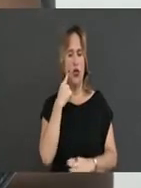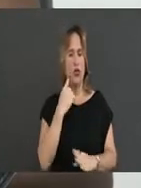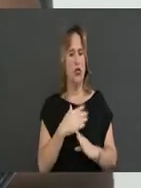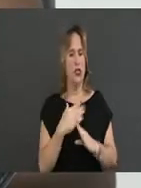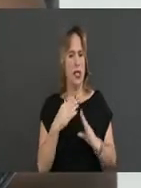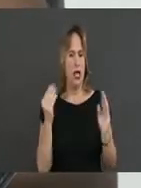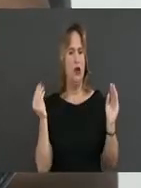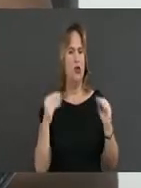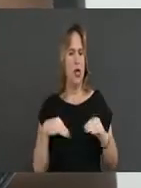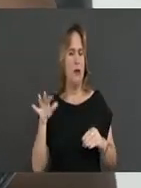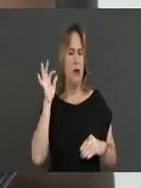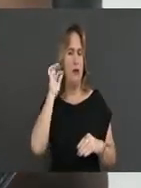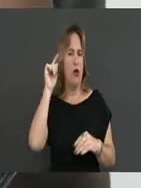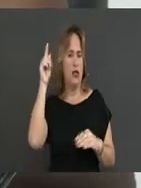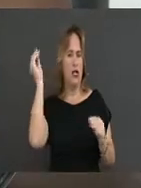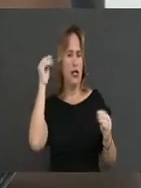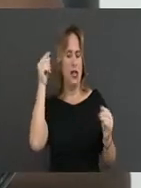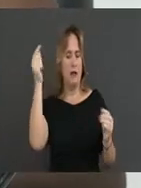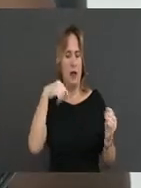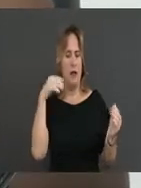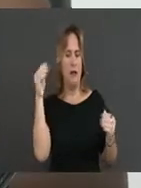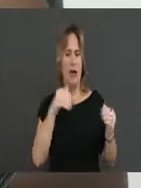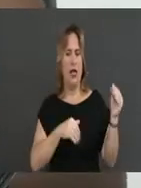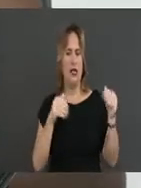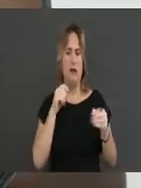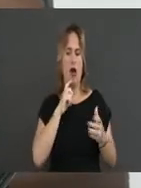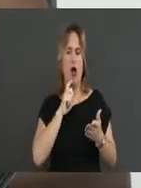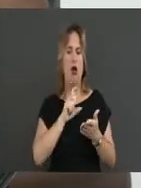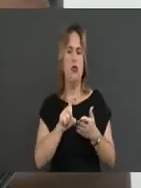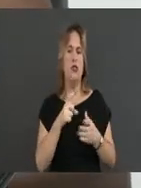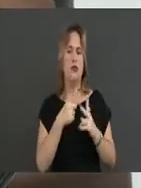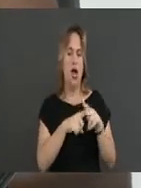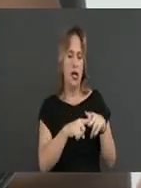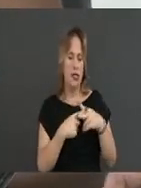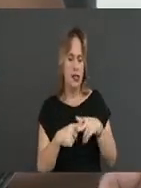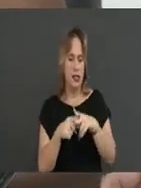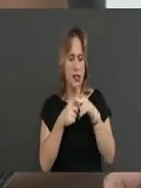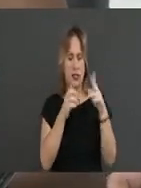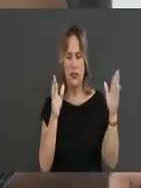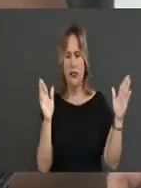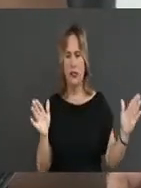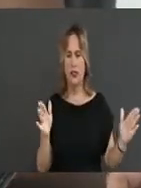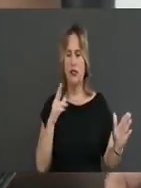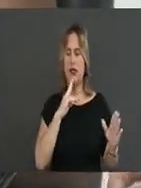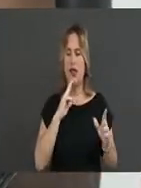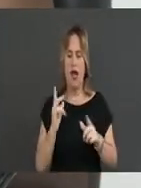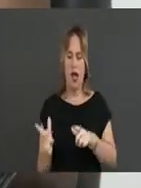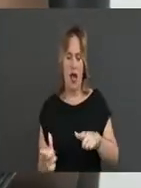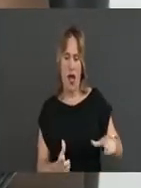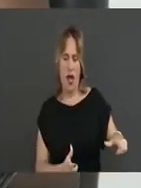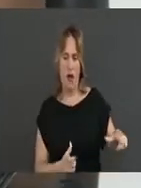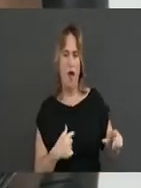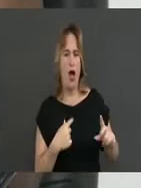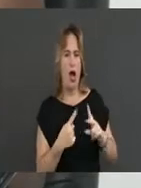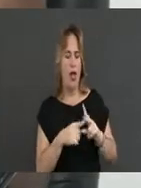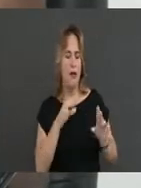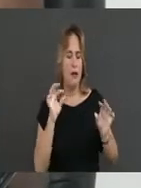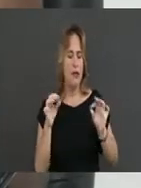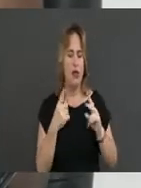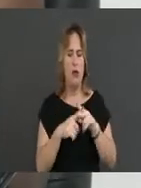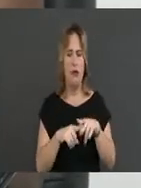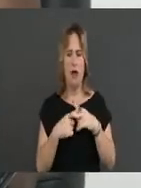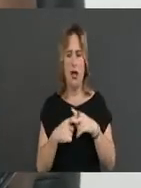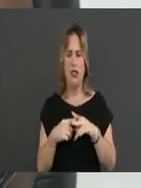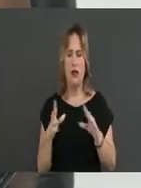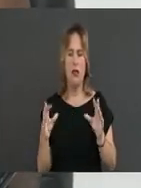y todos nosotros conocemos que ella participó en la última etapa de la rehabilitación. Se precisaron acciones de mantenimiento,